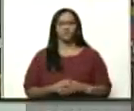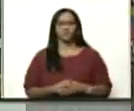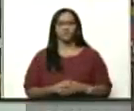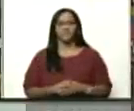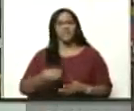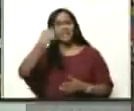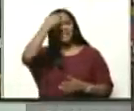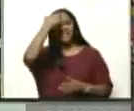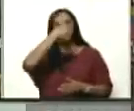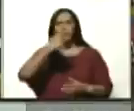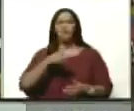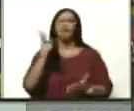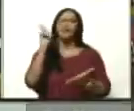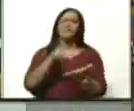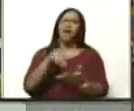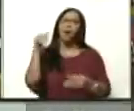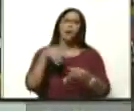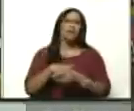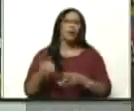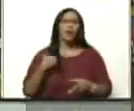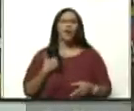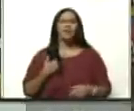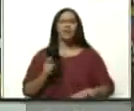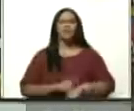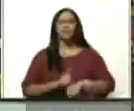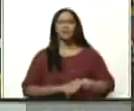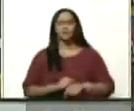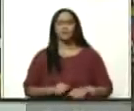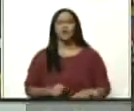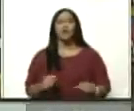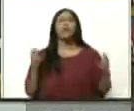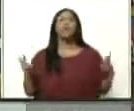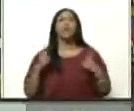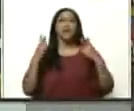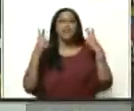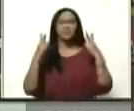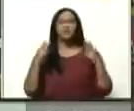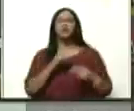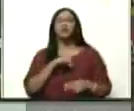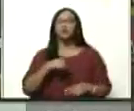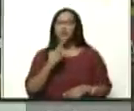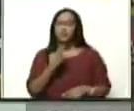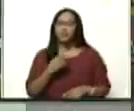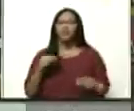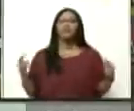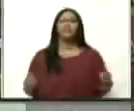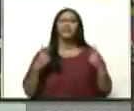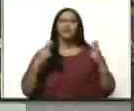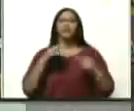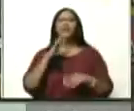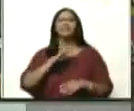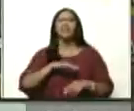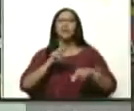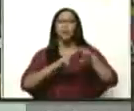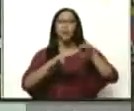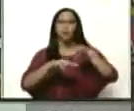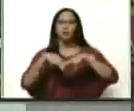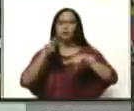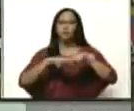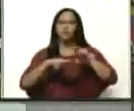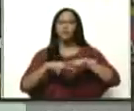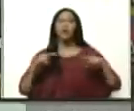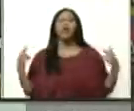y que sale a votar en cualquier momento. Una victoria, nosotros lo dijimos, esta victoria la estamos construyendo. Las victorias hay